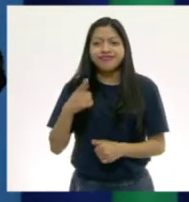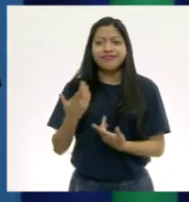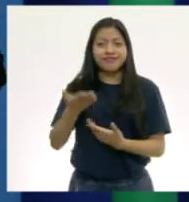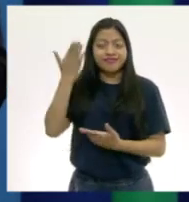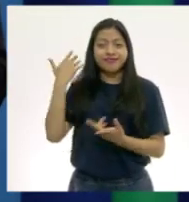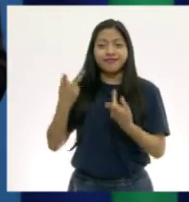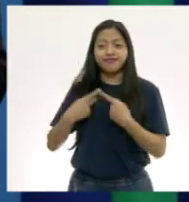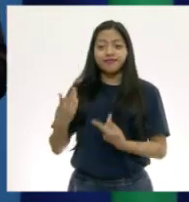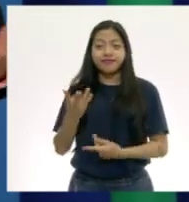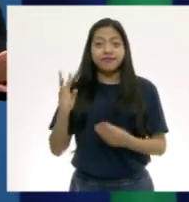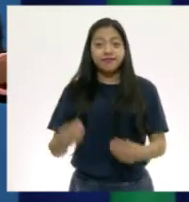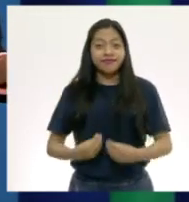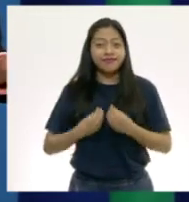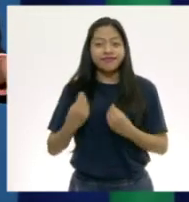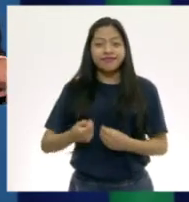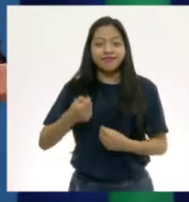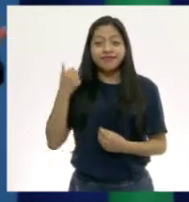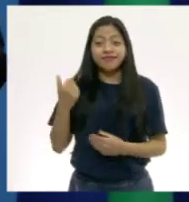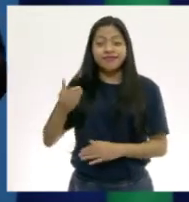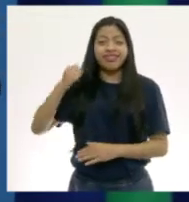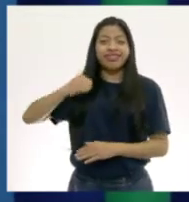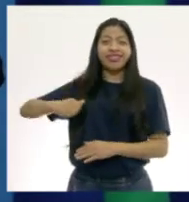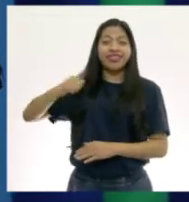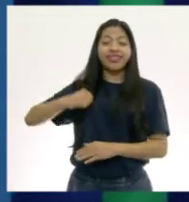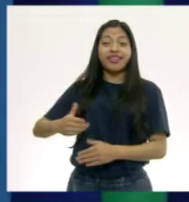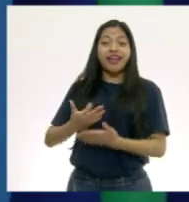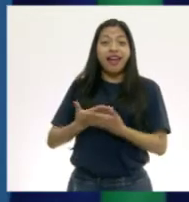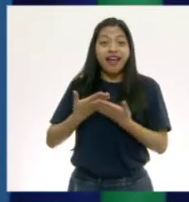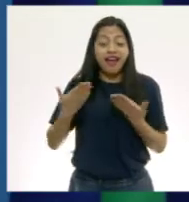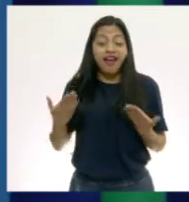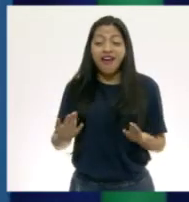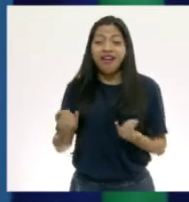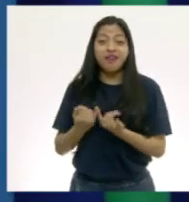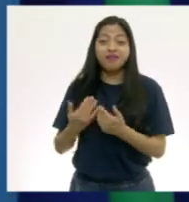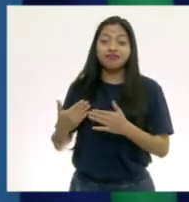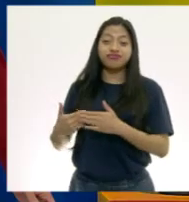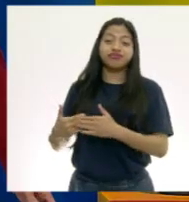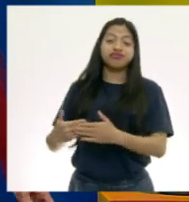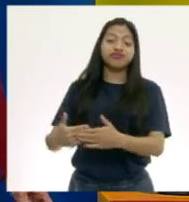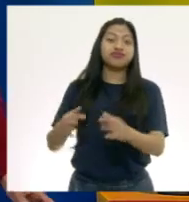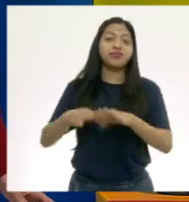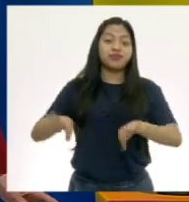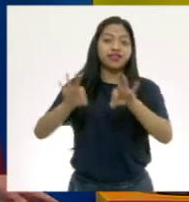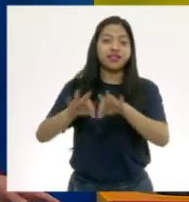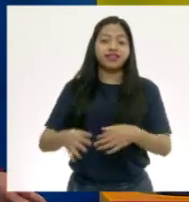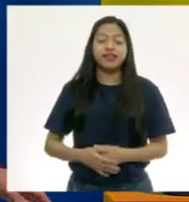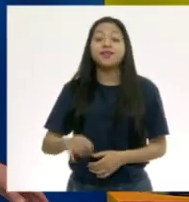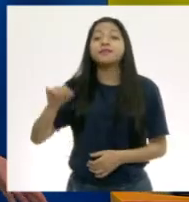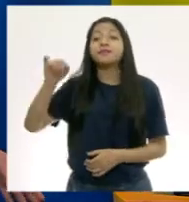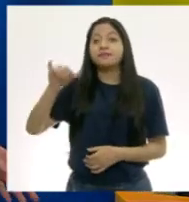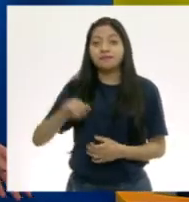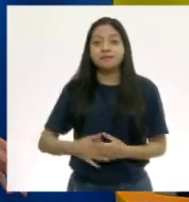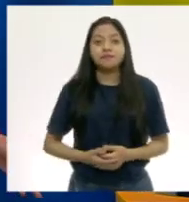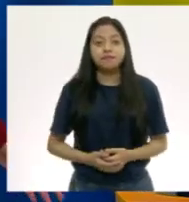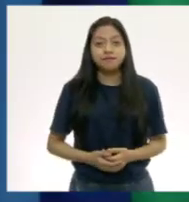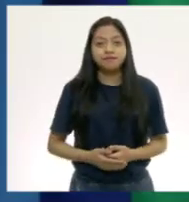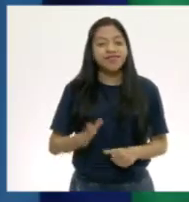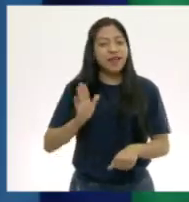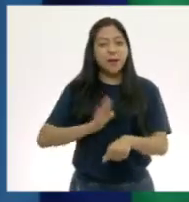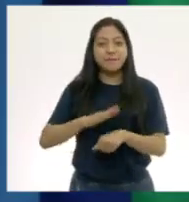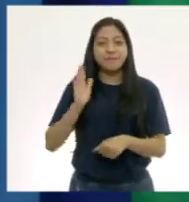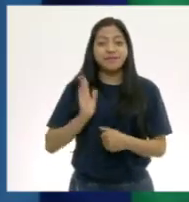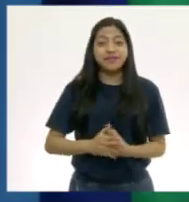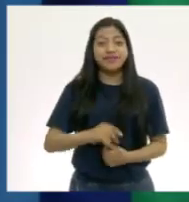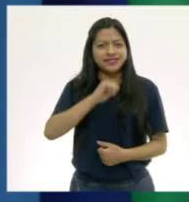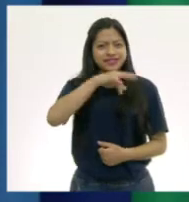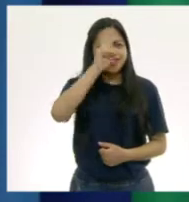civilización tan antigua puede seguir teniendo tanta importancia hasta el día de hoy. Sí, y aún hay más. ¿Así? ¿Vamos a